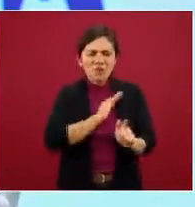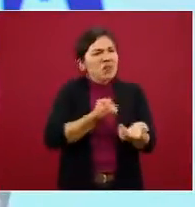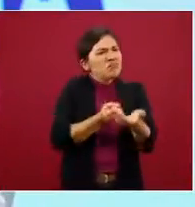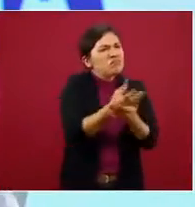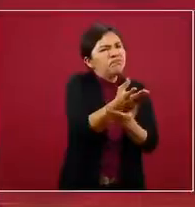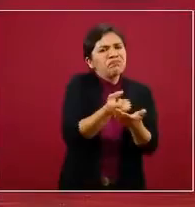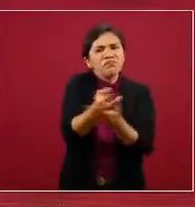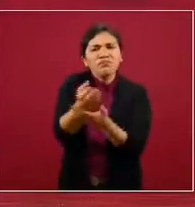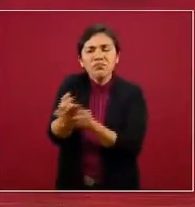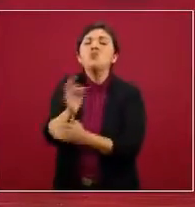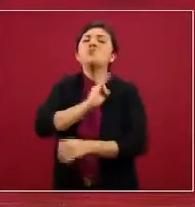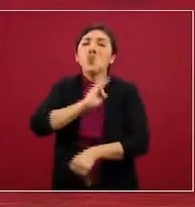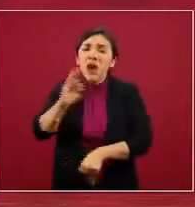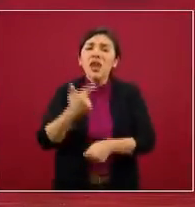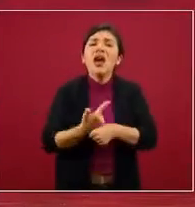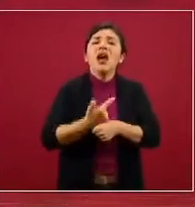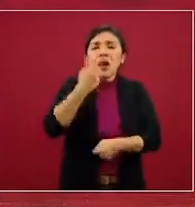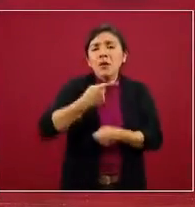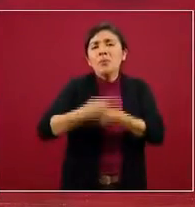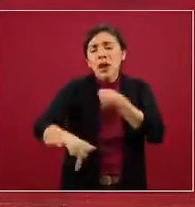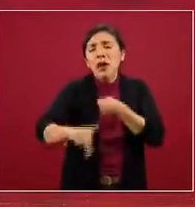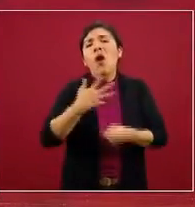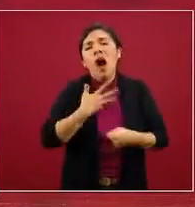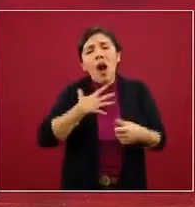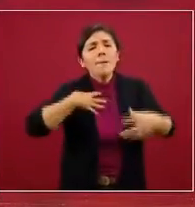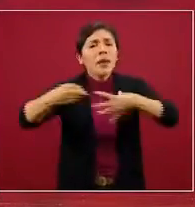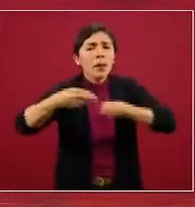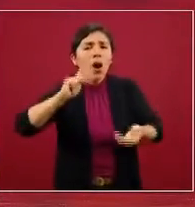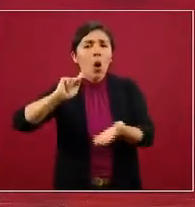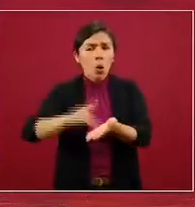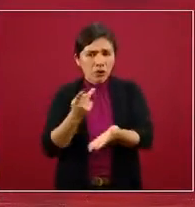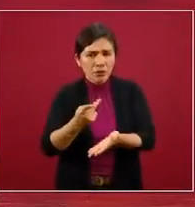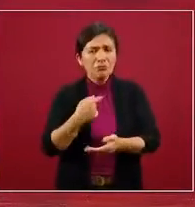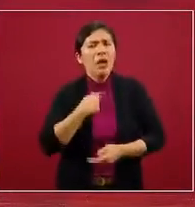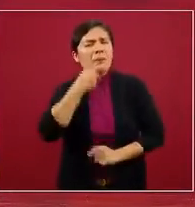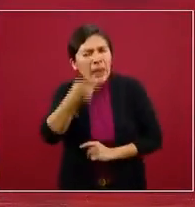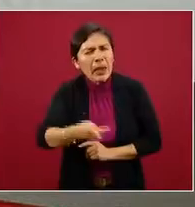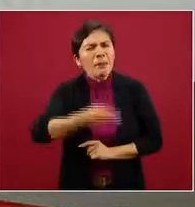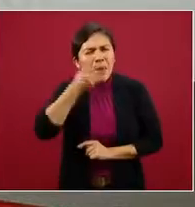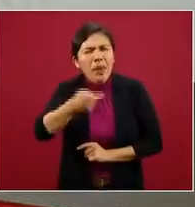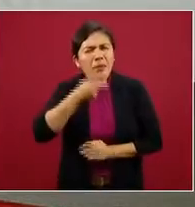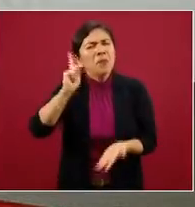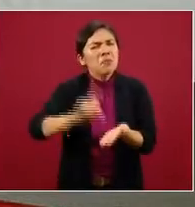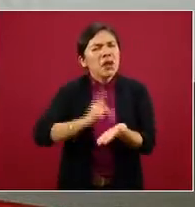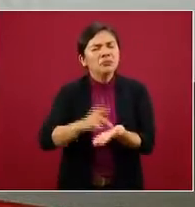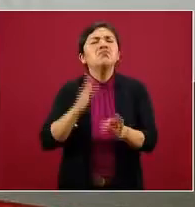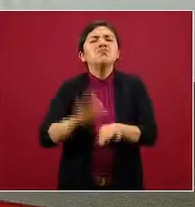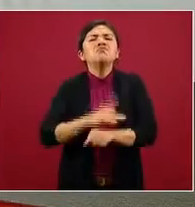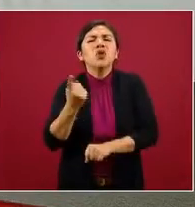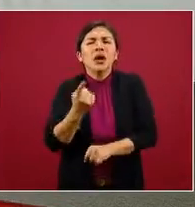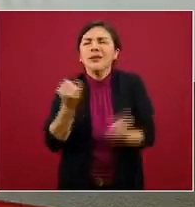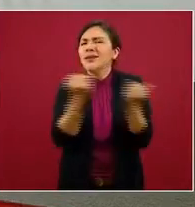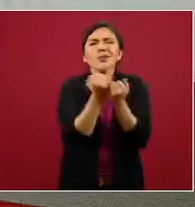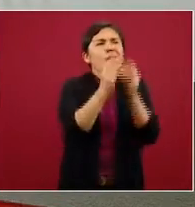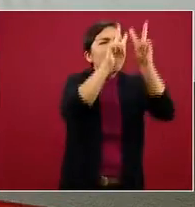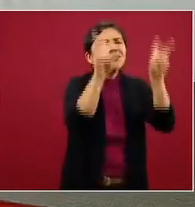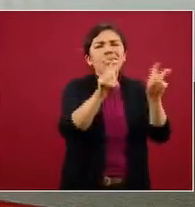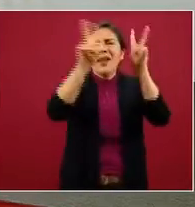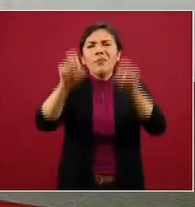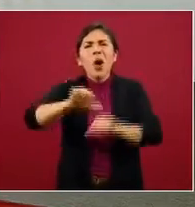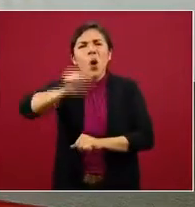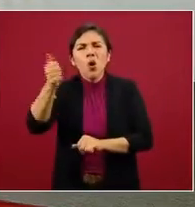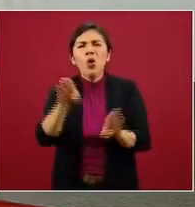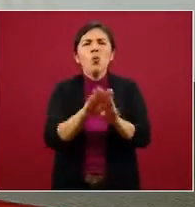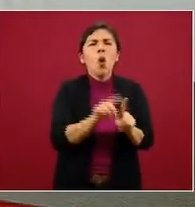empezamos a salir, existe el riesgo de un repunte de la epidemia. ¿Por qué lo digo tantas veces? Porque al igual que otros temas, la